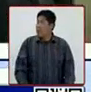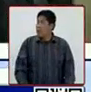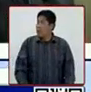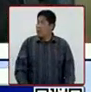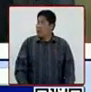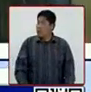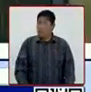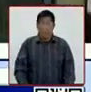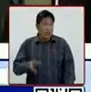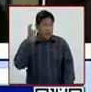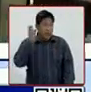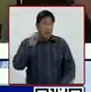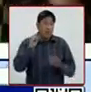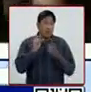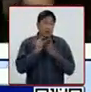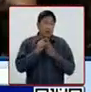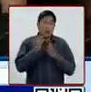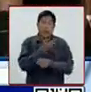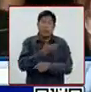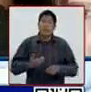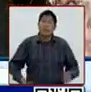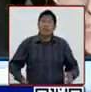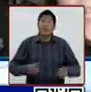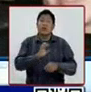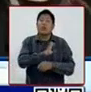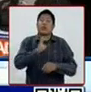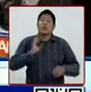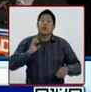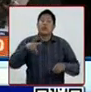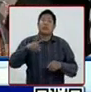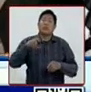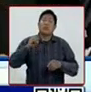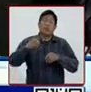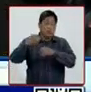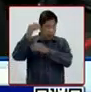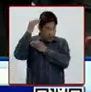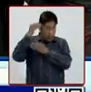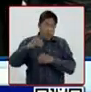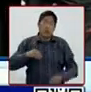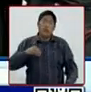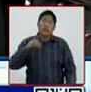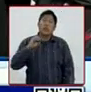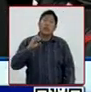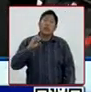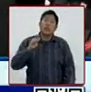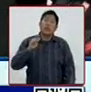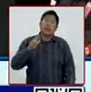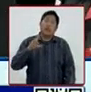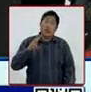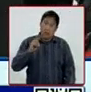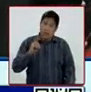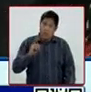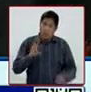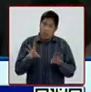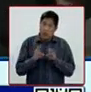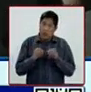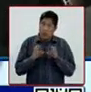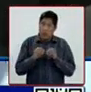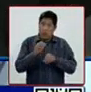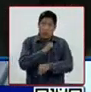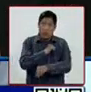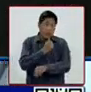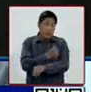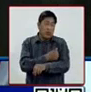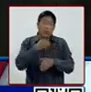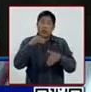estamos escuchando las palabras del presidente el comité cívico Pro Santa Cruz Rómulo calvo quien se encuentra reunido con otras autoridades también